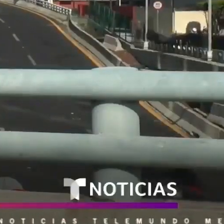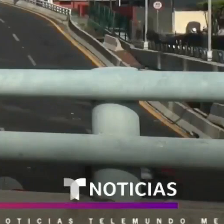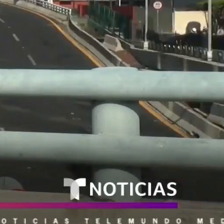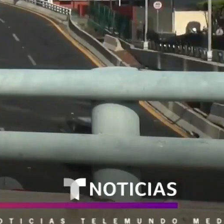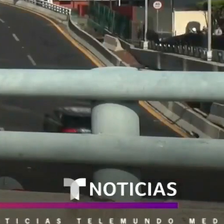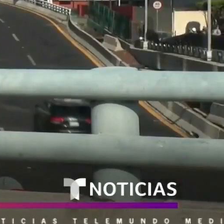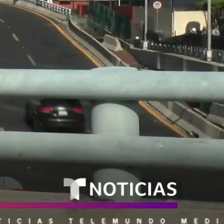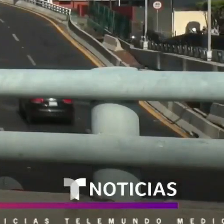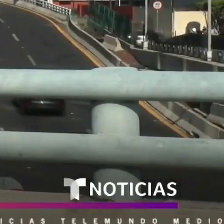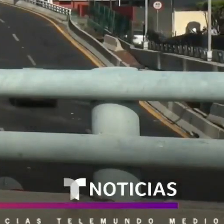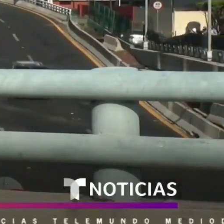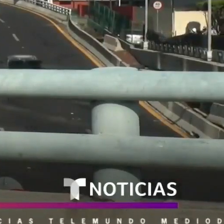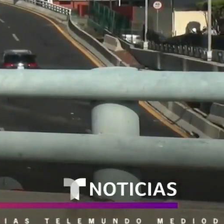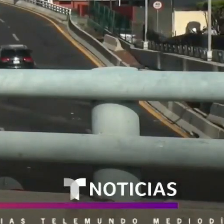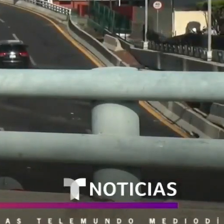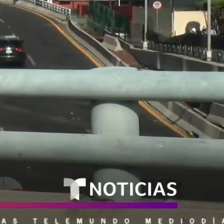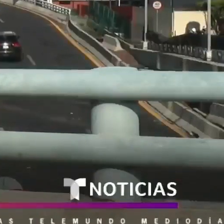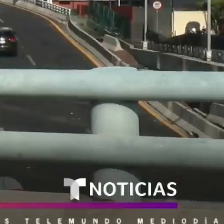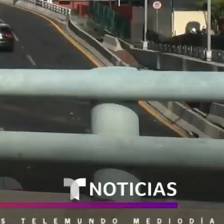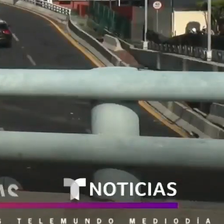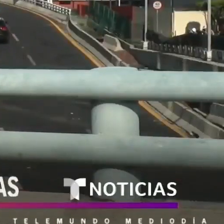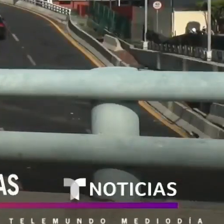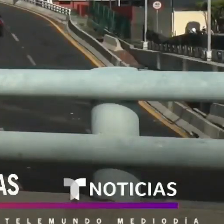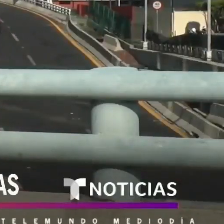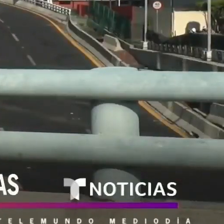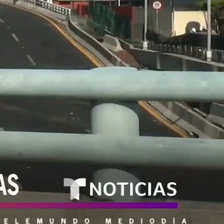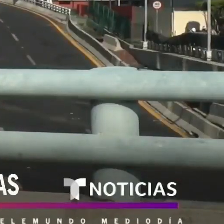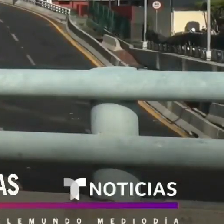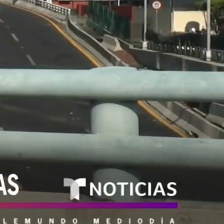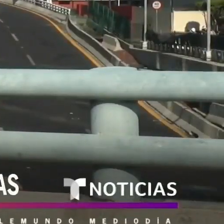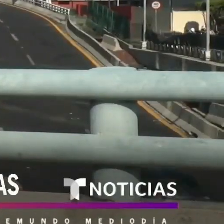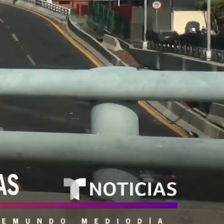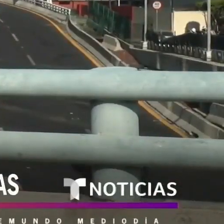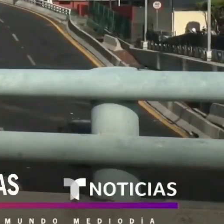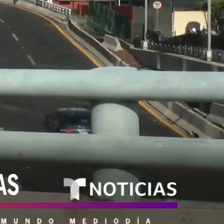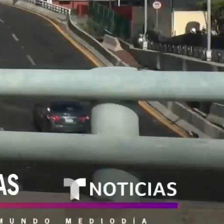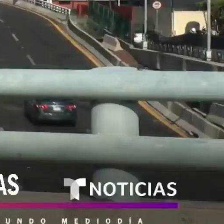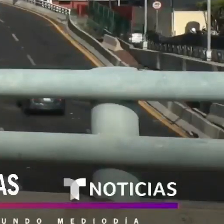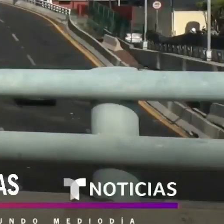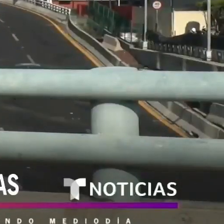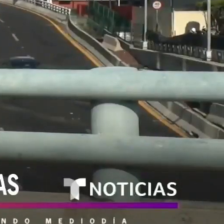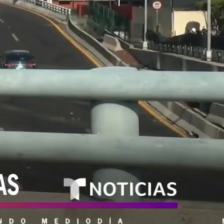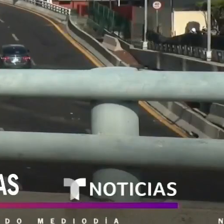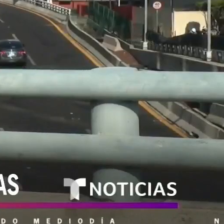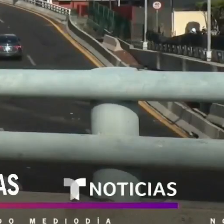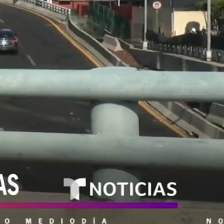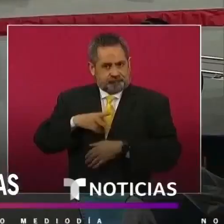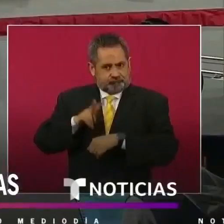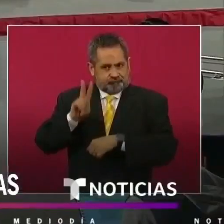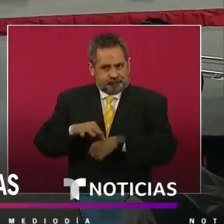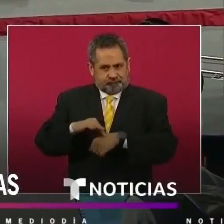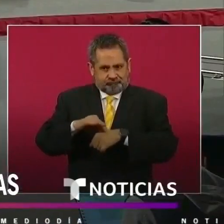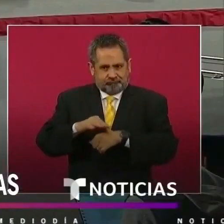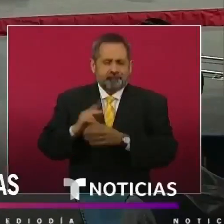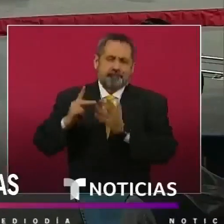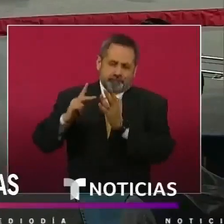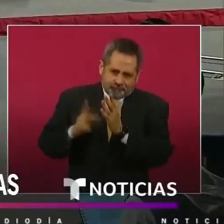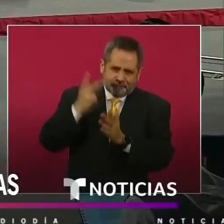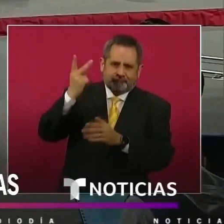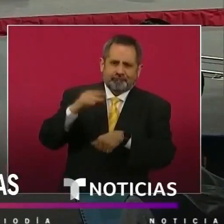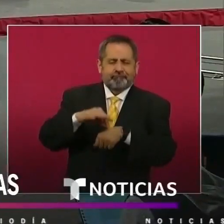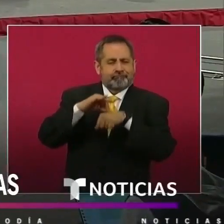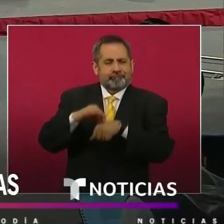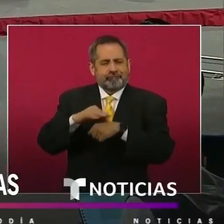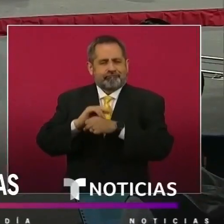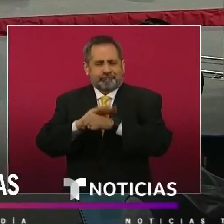ya recuperado, pero lo hizo otra vez sin cubrebocas. Aranza, te saludo desde la Ciudad de México. Andrés Manuel López